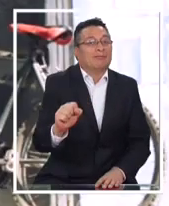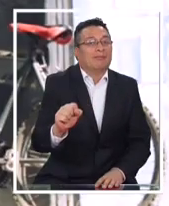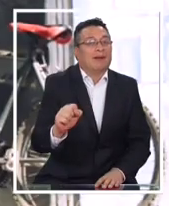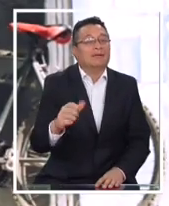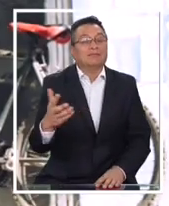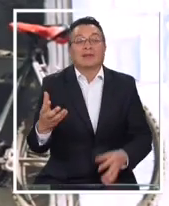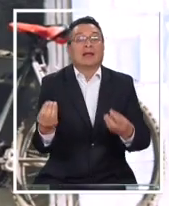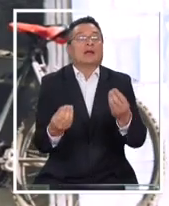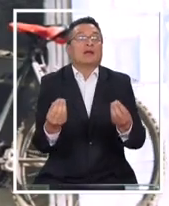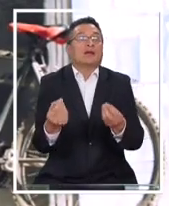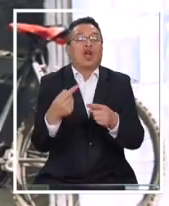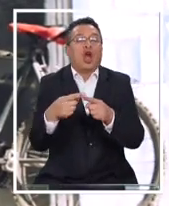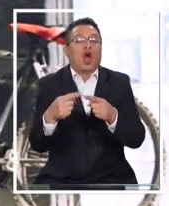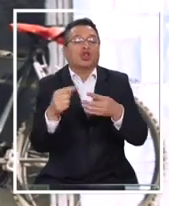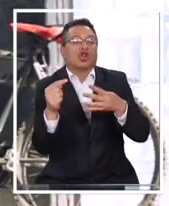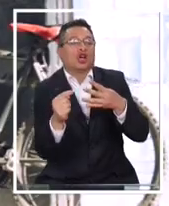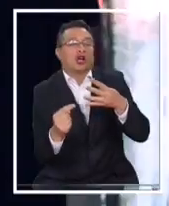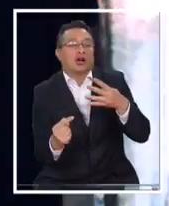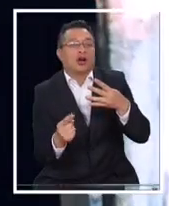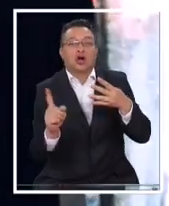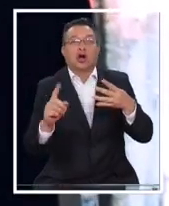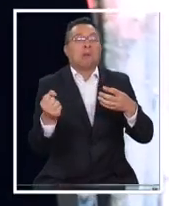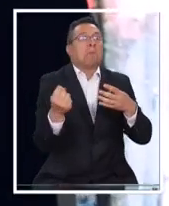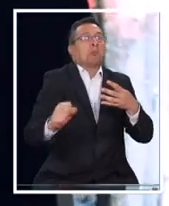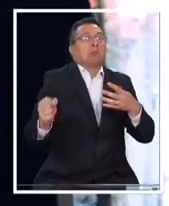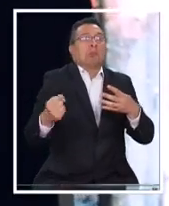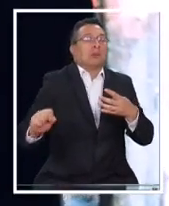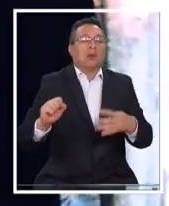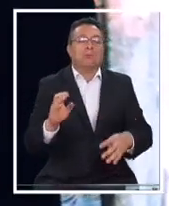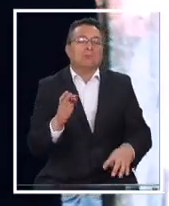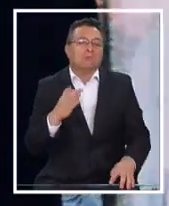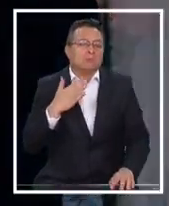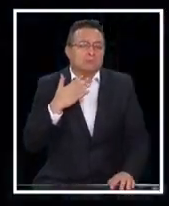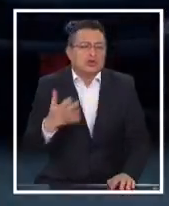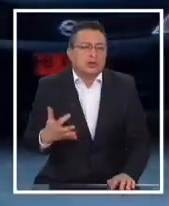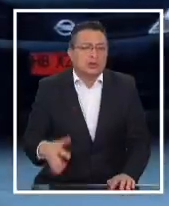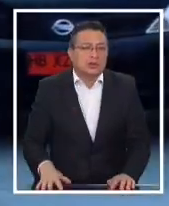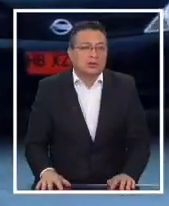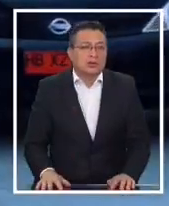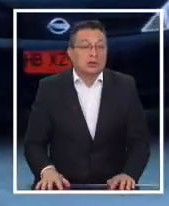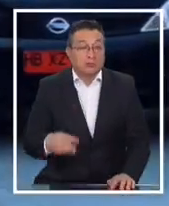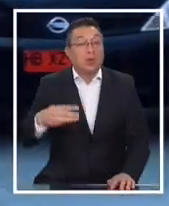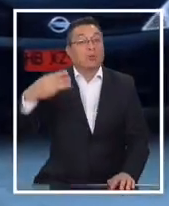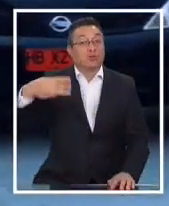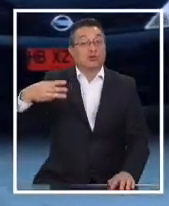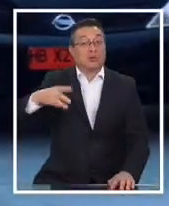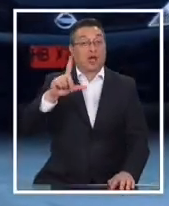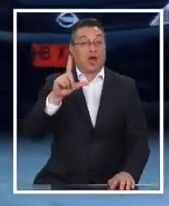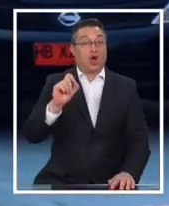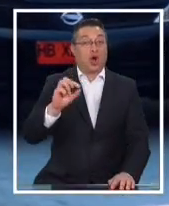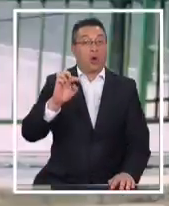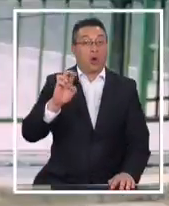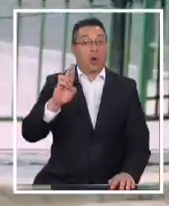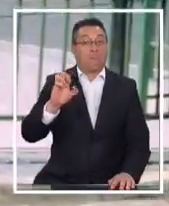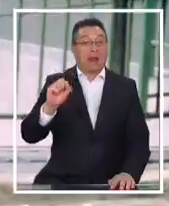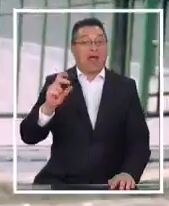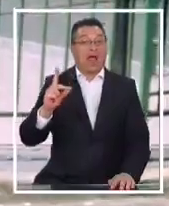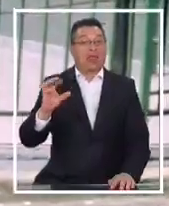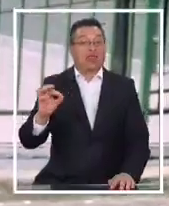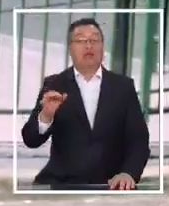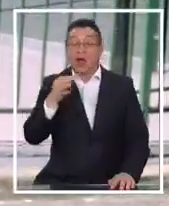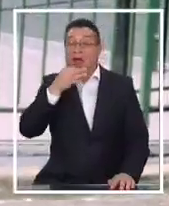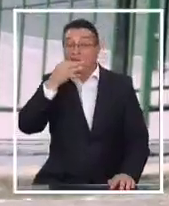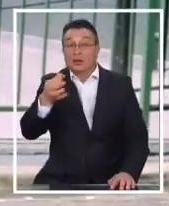más podría estar pasando en estos sectores que no acatan las exigencias de la fase 1? La municipalidad de Lo Prado, por ejemplo, confiesa